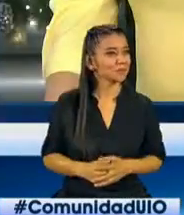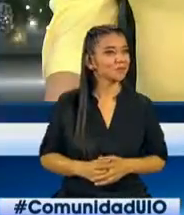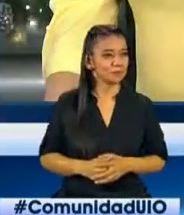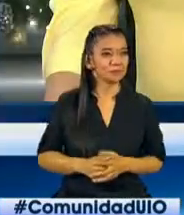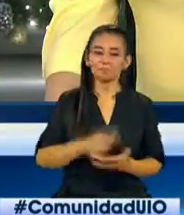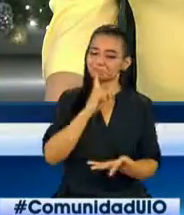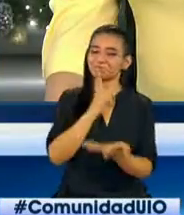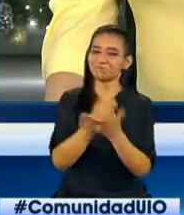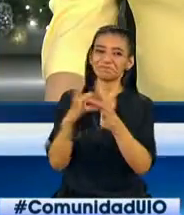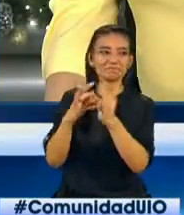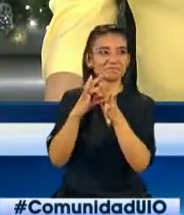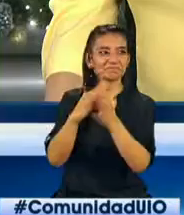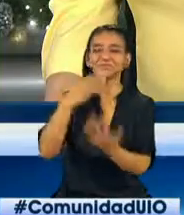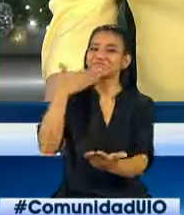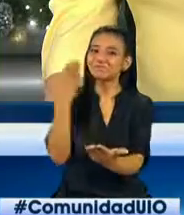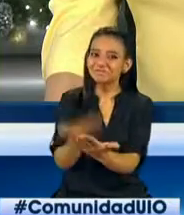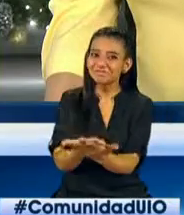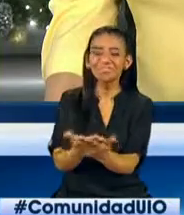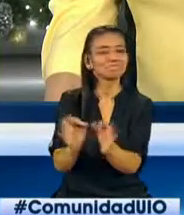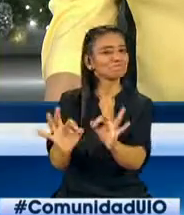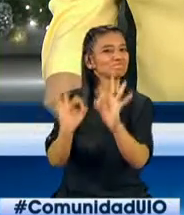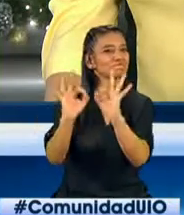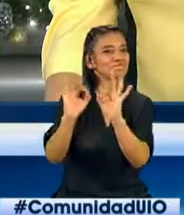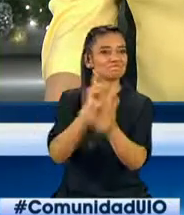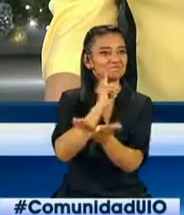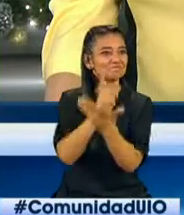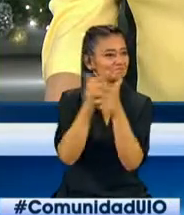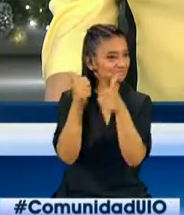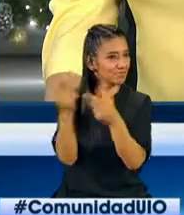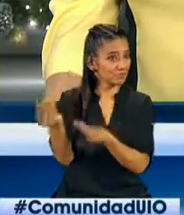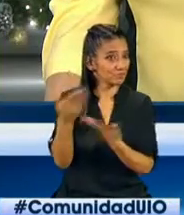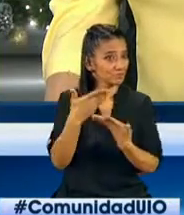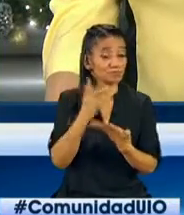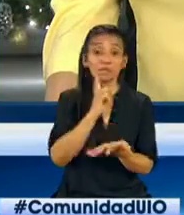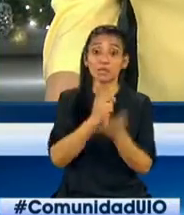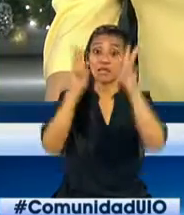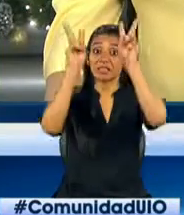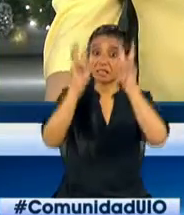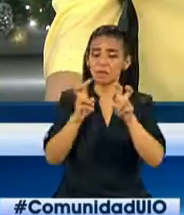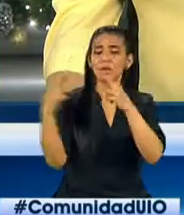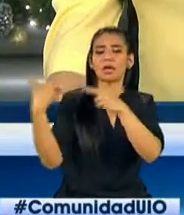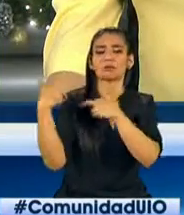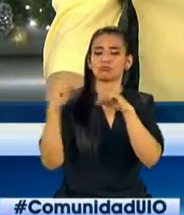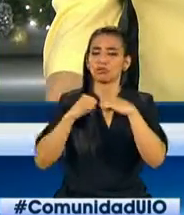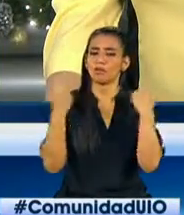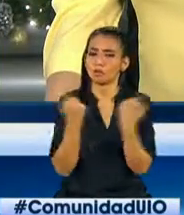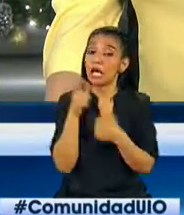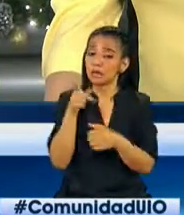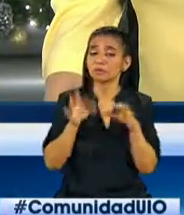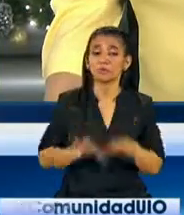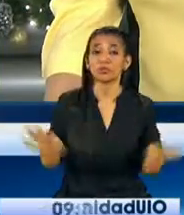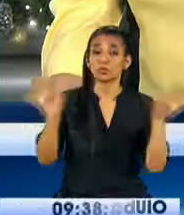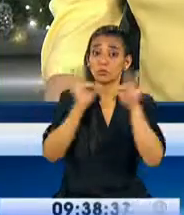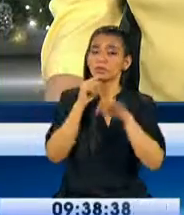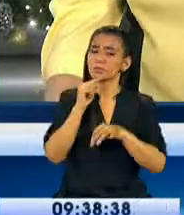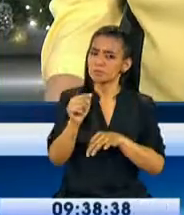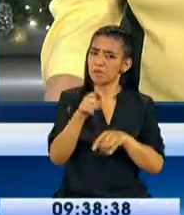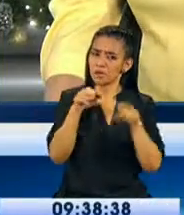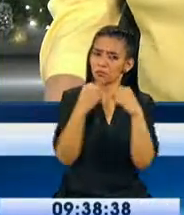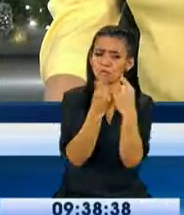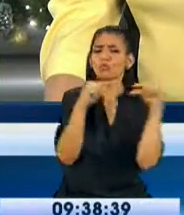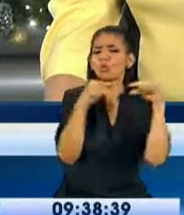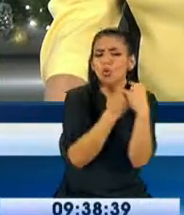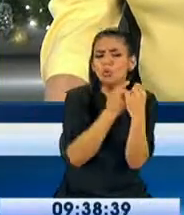Así es, Sofi, muchísimas gracias, qué maravilla. Efectivamente, como tú lo dijiste, el tema de responsabilidad social es fundamental para las